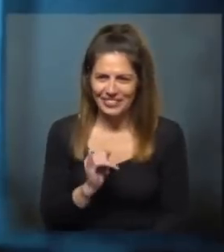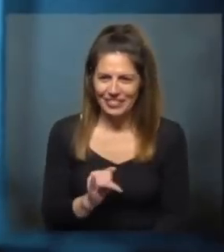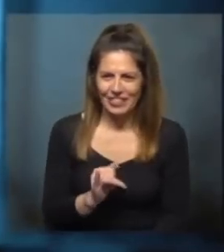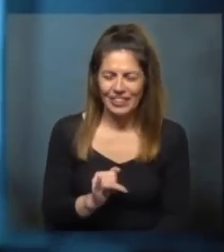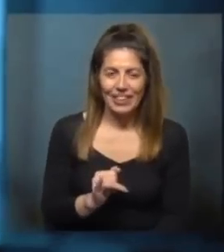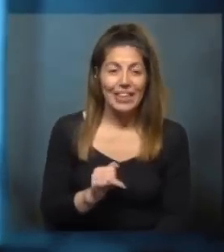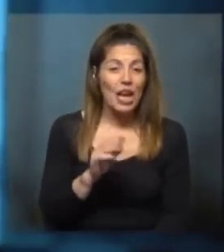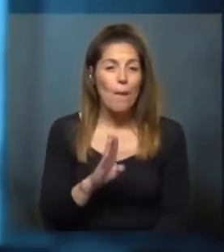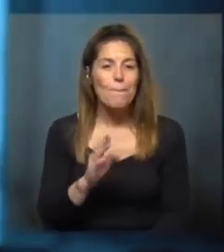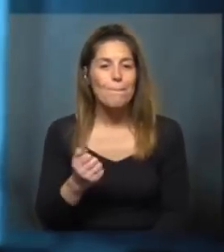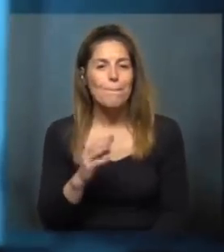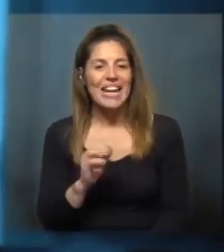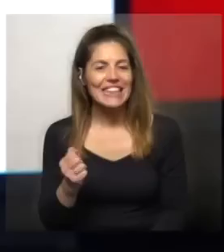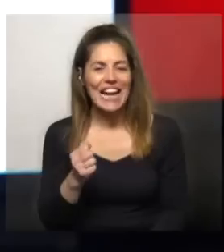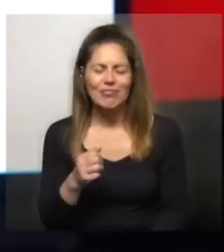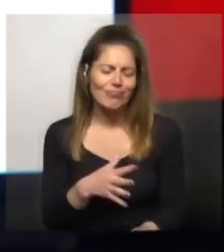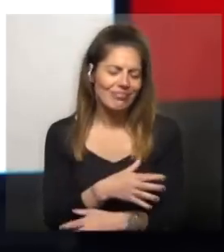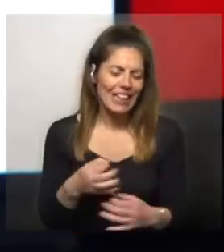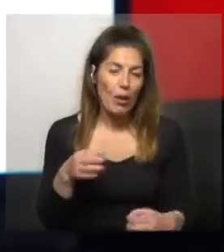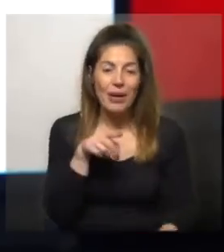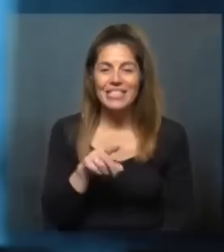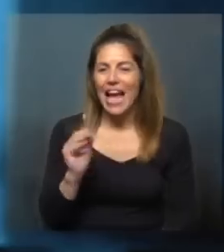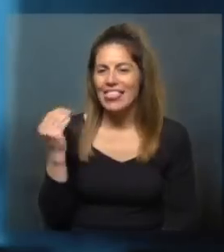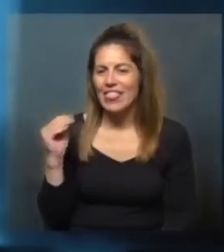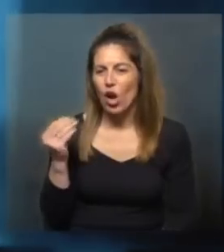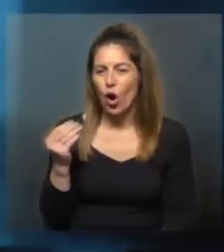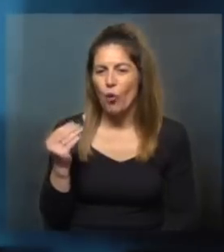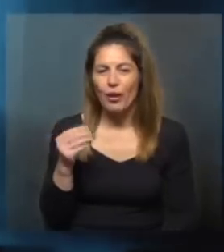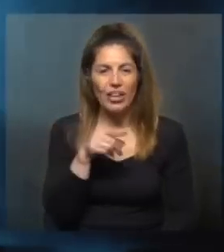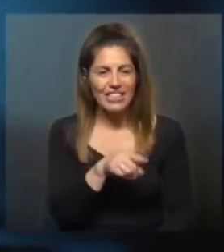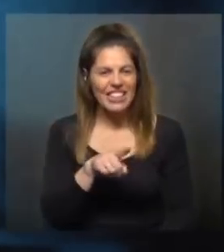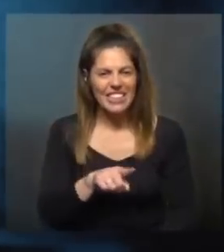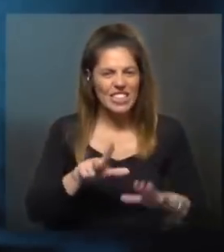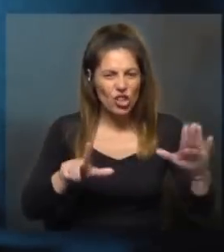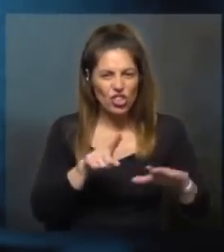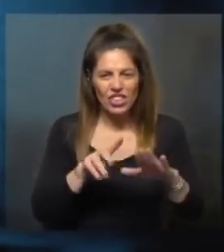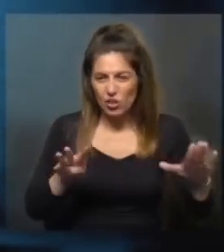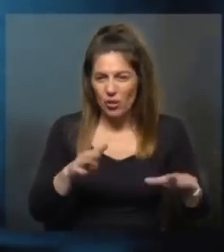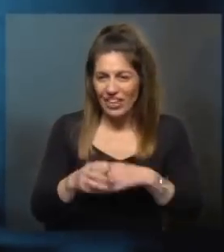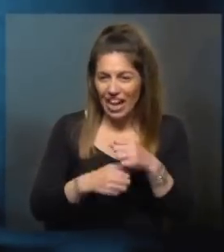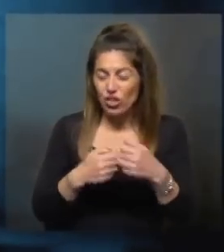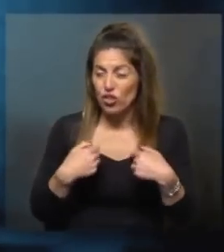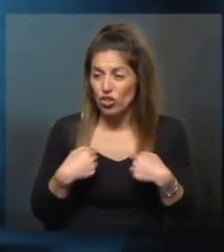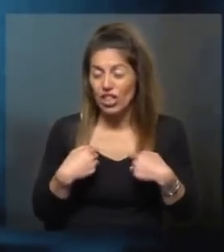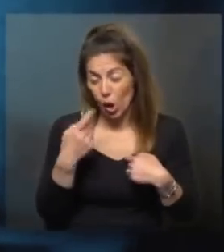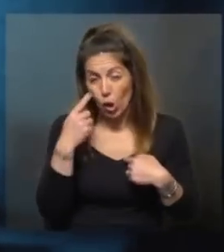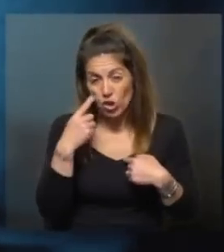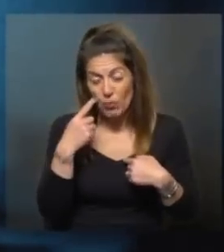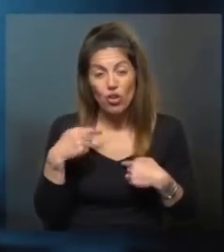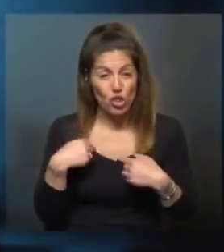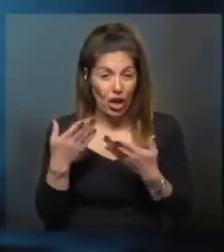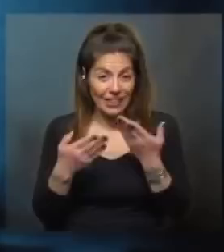pata es increíble porque desde muy jovencitas cuando falta tenía 18 19 años que nos conocemos yo cantaba en el cuarteto de la otra